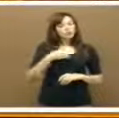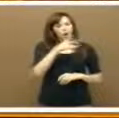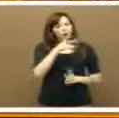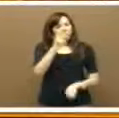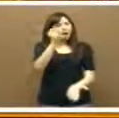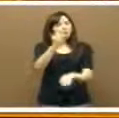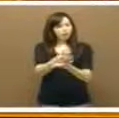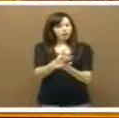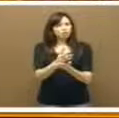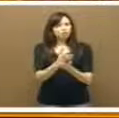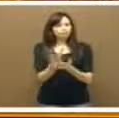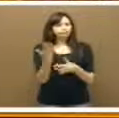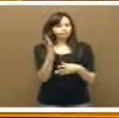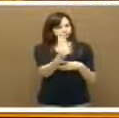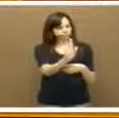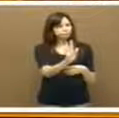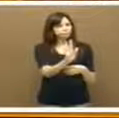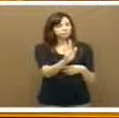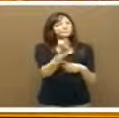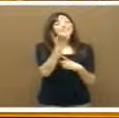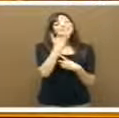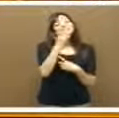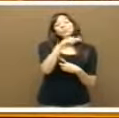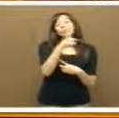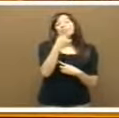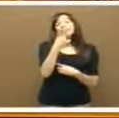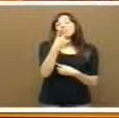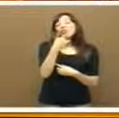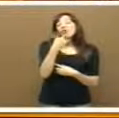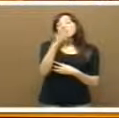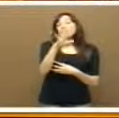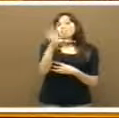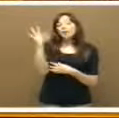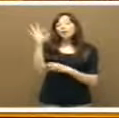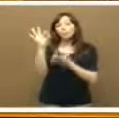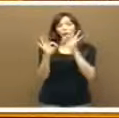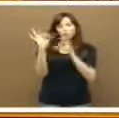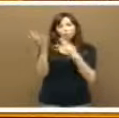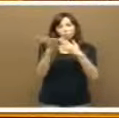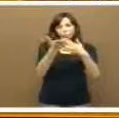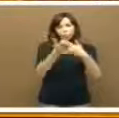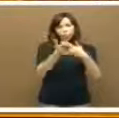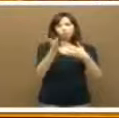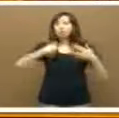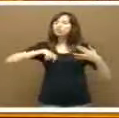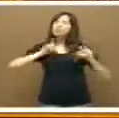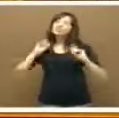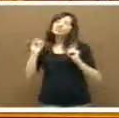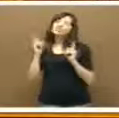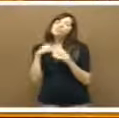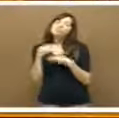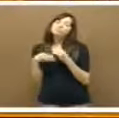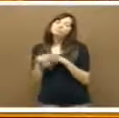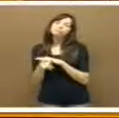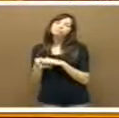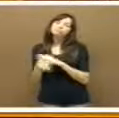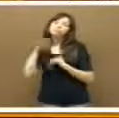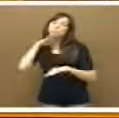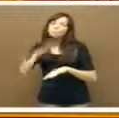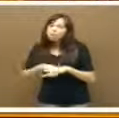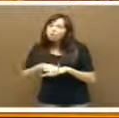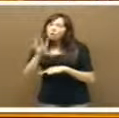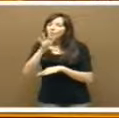lo del 50%, que usted dice que hemos ejecutado, el 50% en